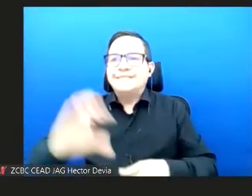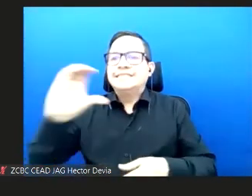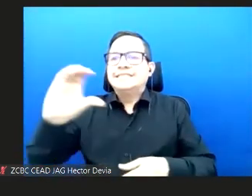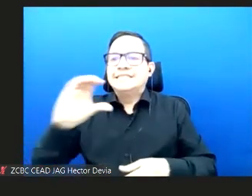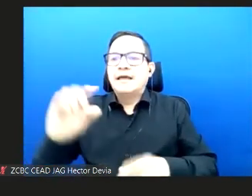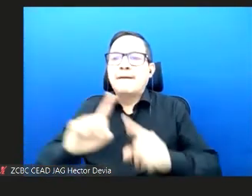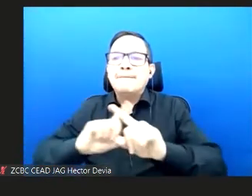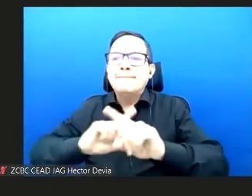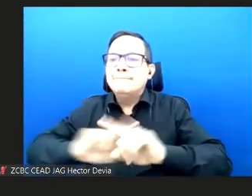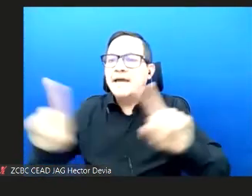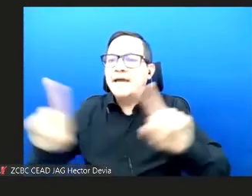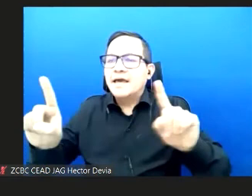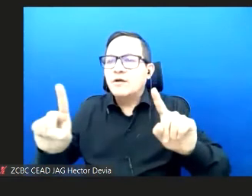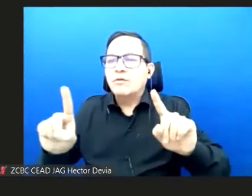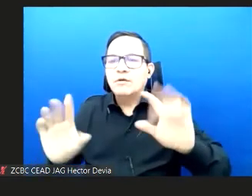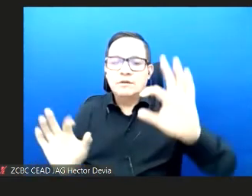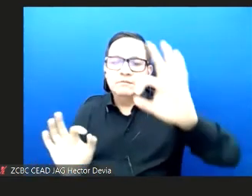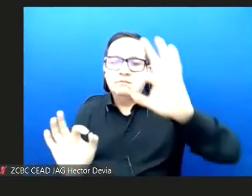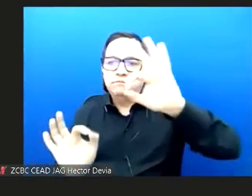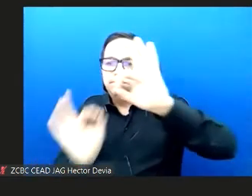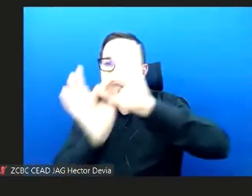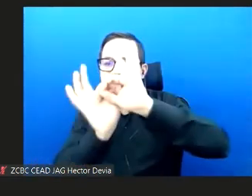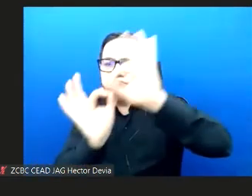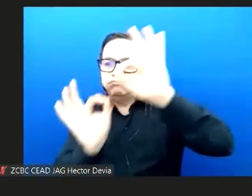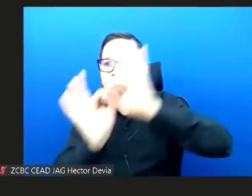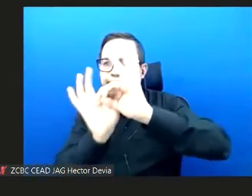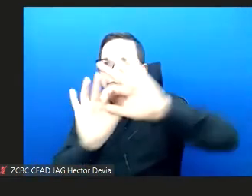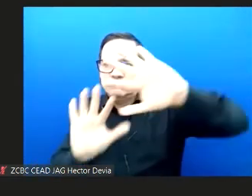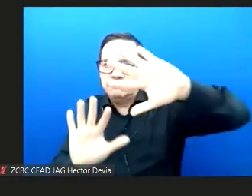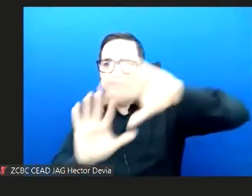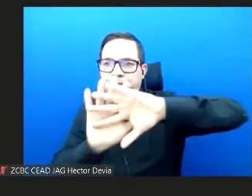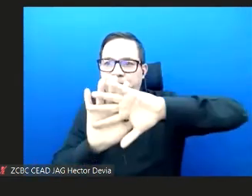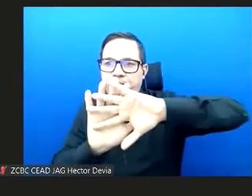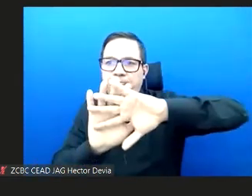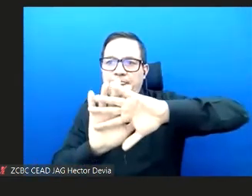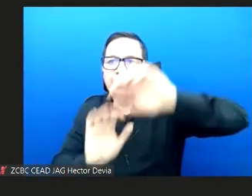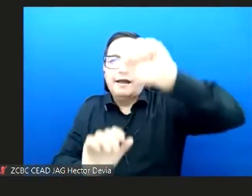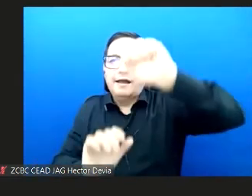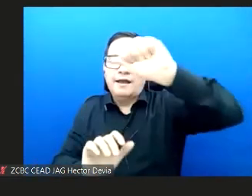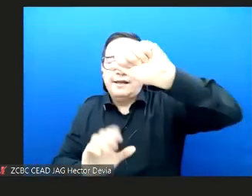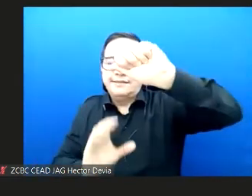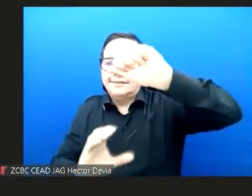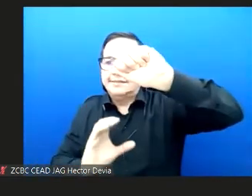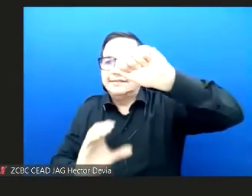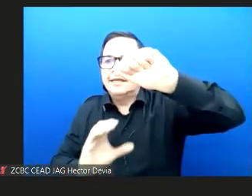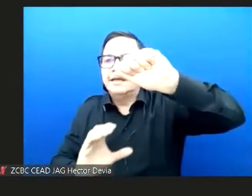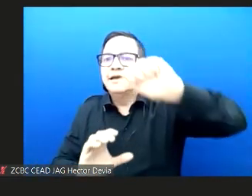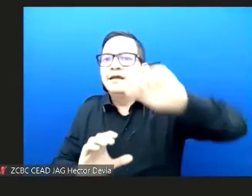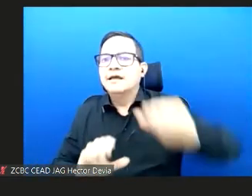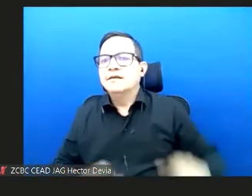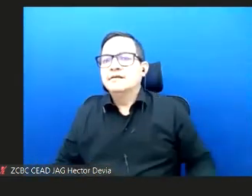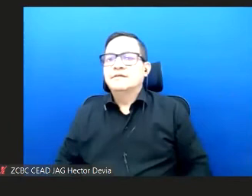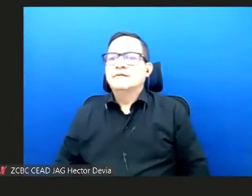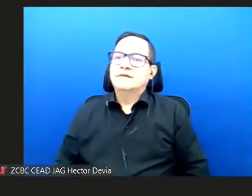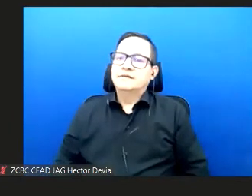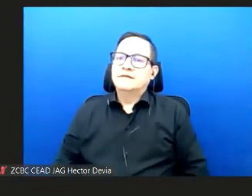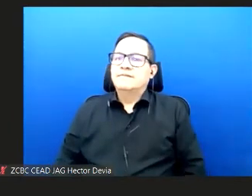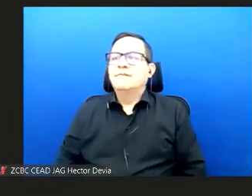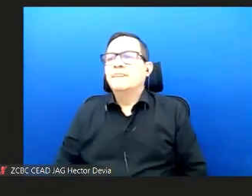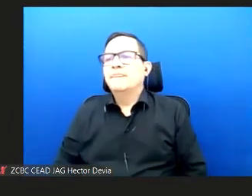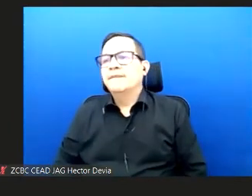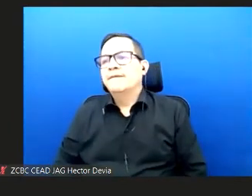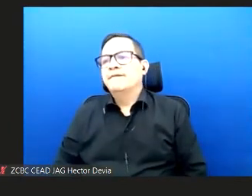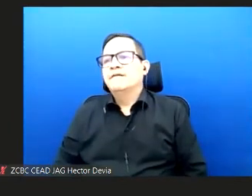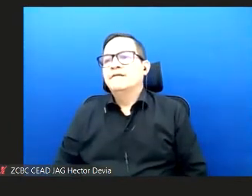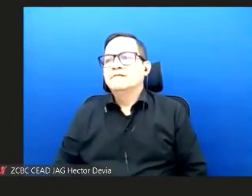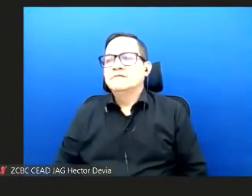no incluya la intersección entre A y C. ¿Cuál es la intersección entre A y C? Esta partecita es la intersección entre A y C. Yo no